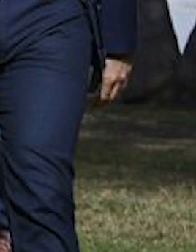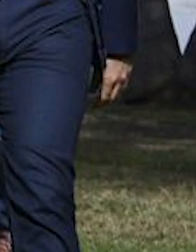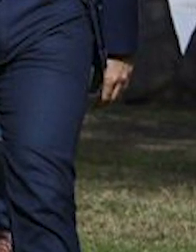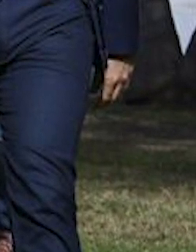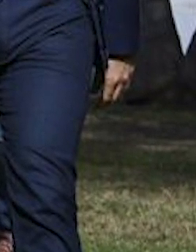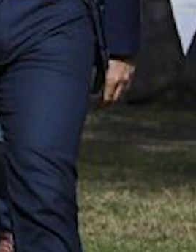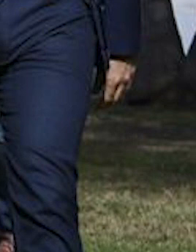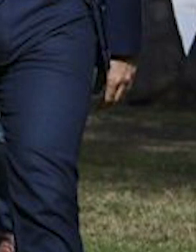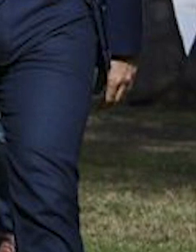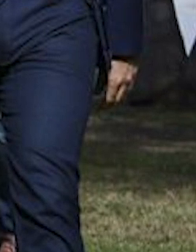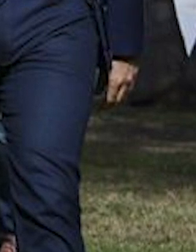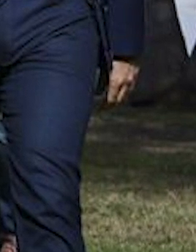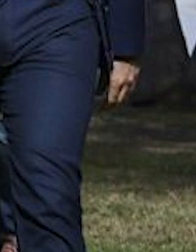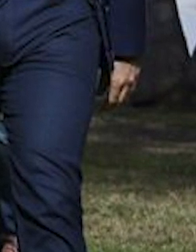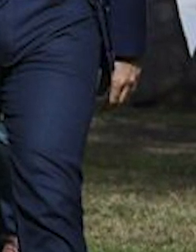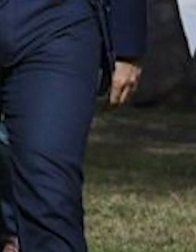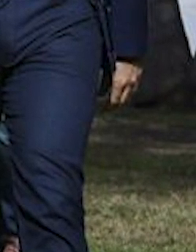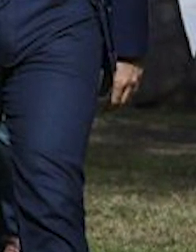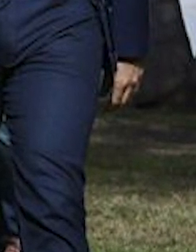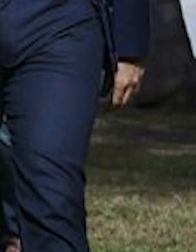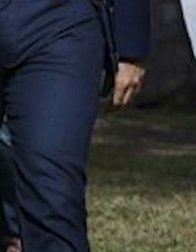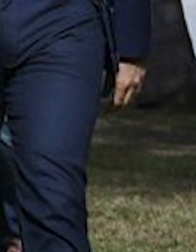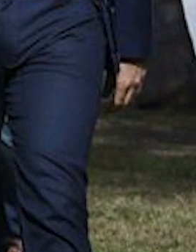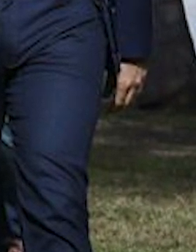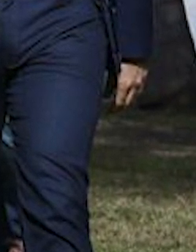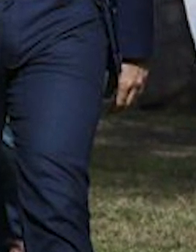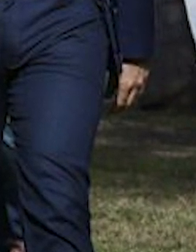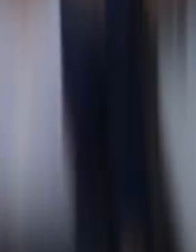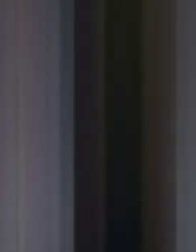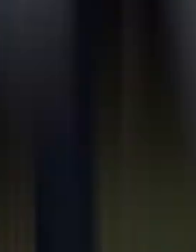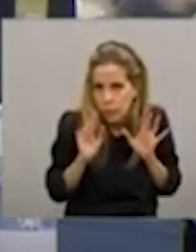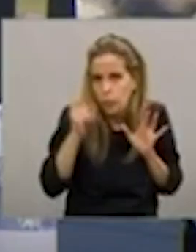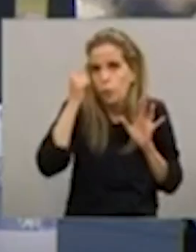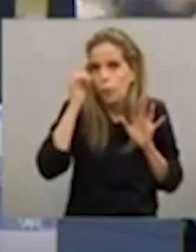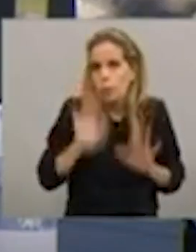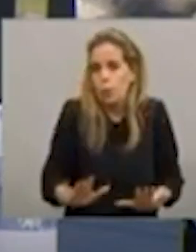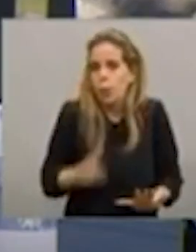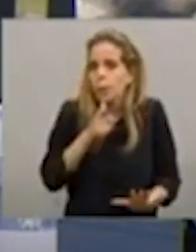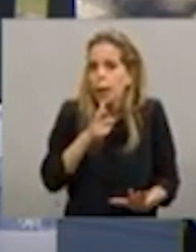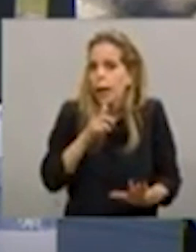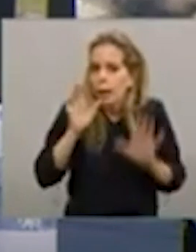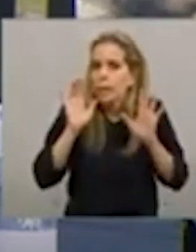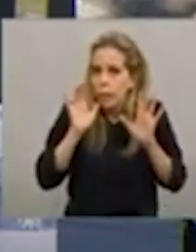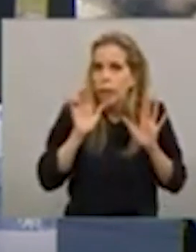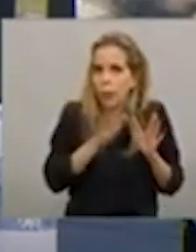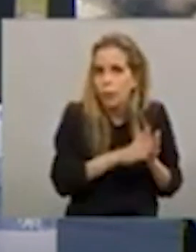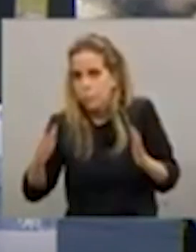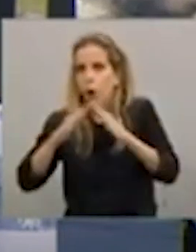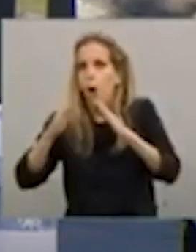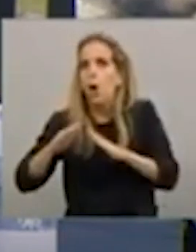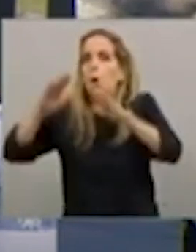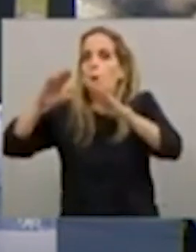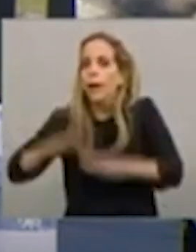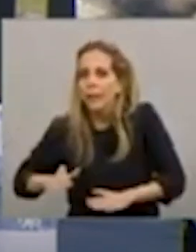que se aumentaron las camas en la provincia y que se pasará a una cuarentena intermitente. Creo que vamos a pasar a una cuarentena